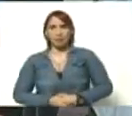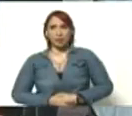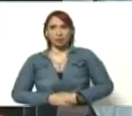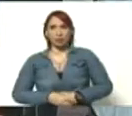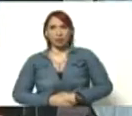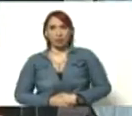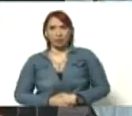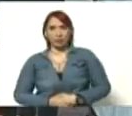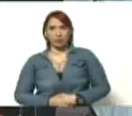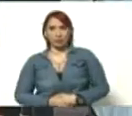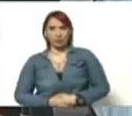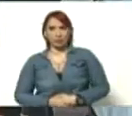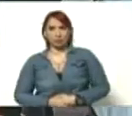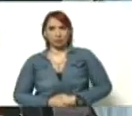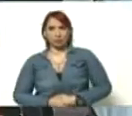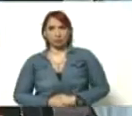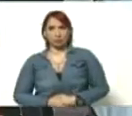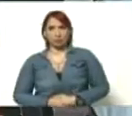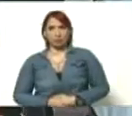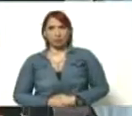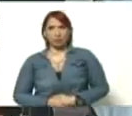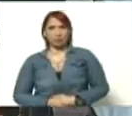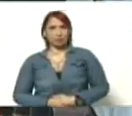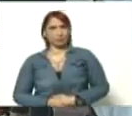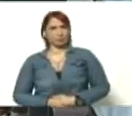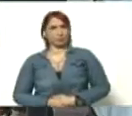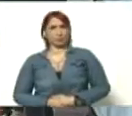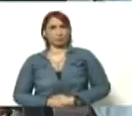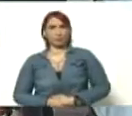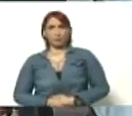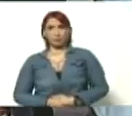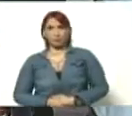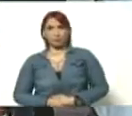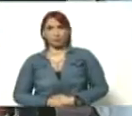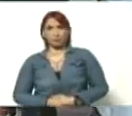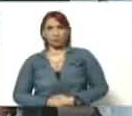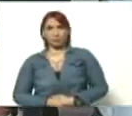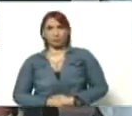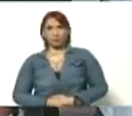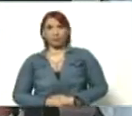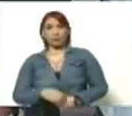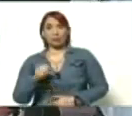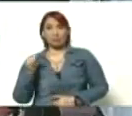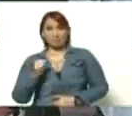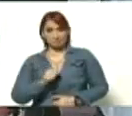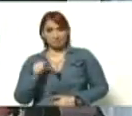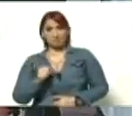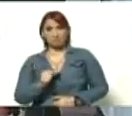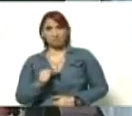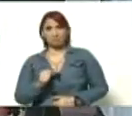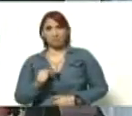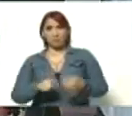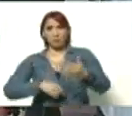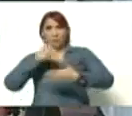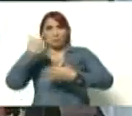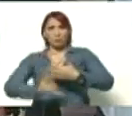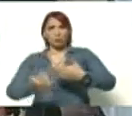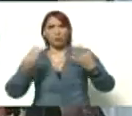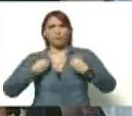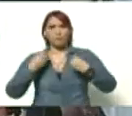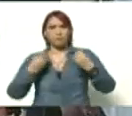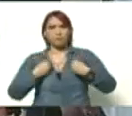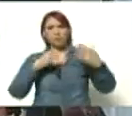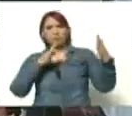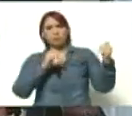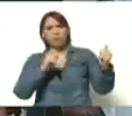ya los muchachos hoy pueden decir, tengo mi proyecto de vida. Así es, y su educación. Proyecto de vida,